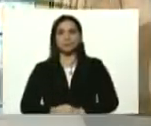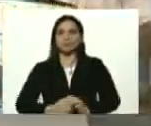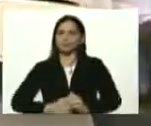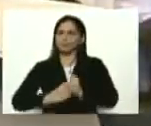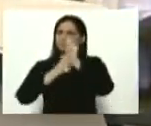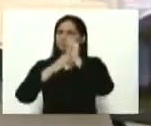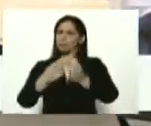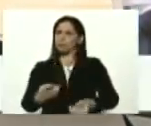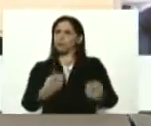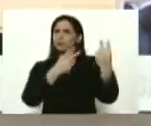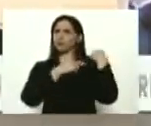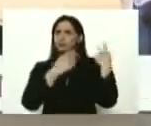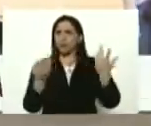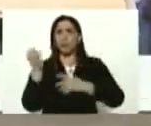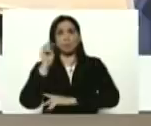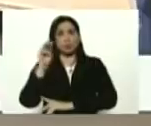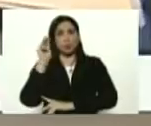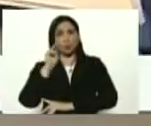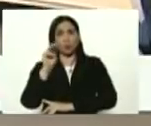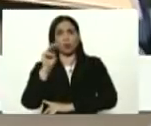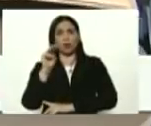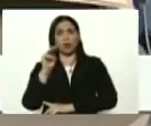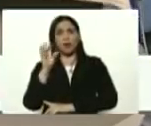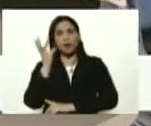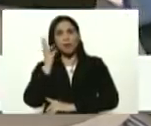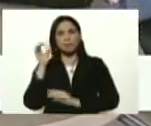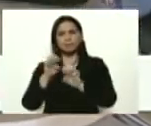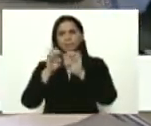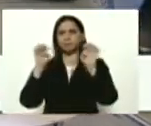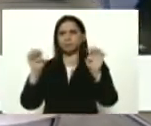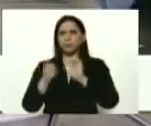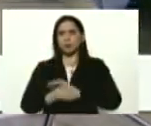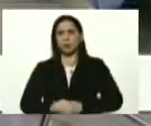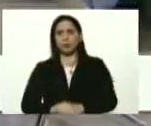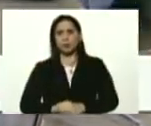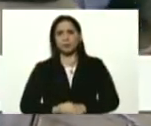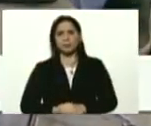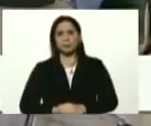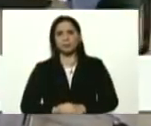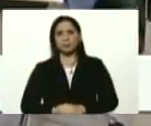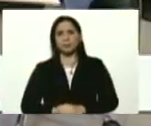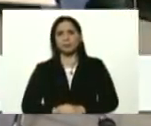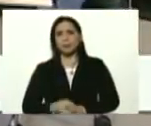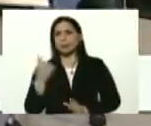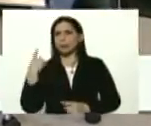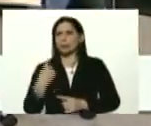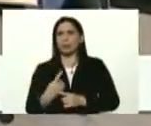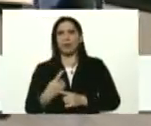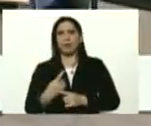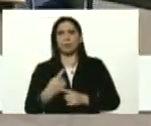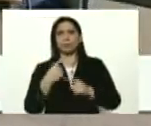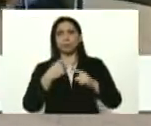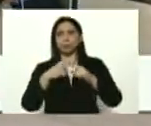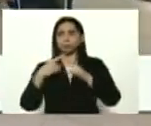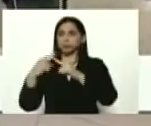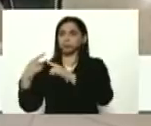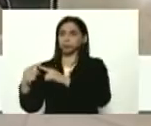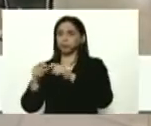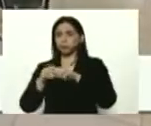lideresas, las mujeres educadoras, que están por todos lados. Hay que multiplicar, Aristóbulo, esta